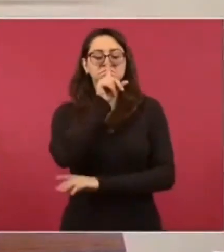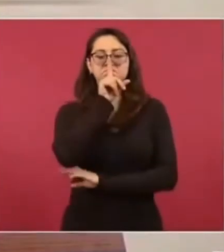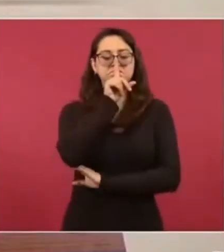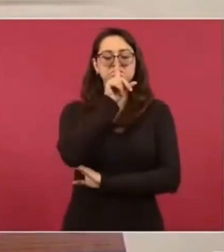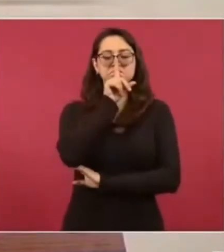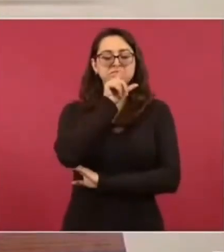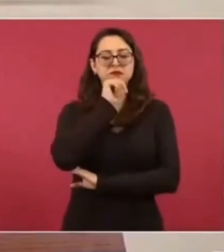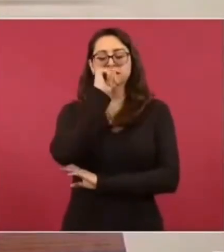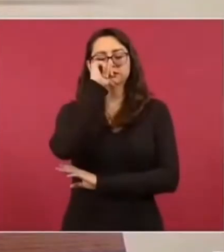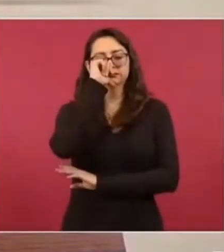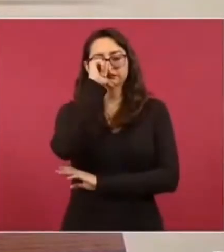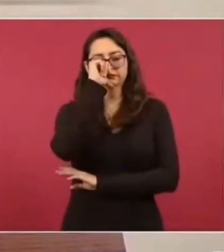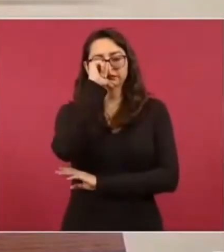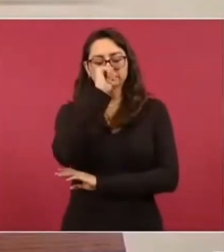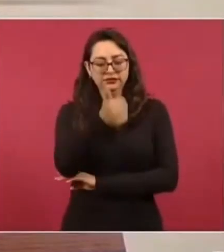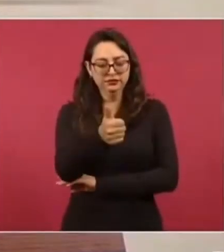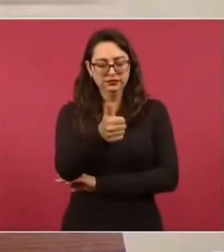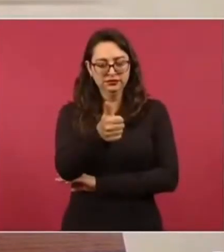pues